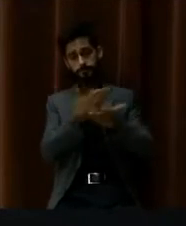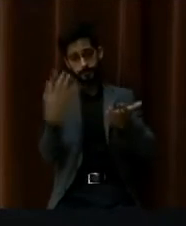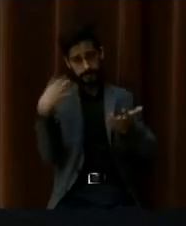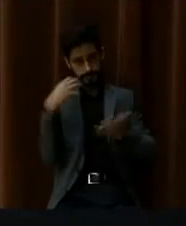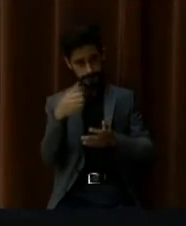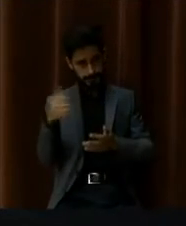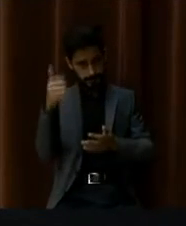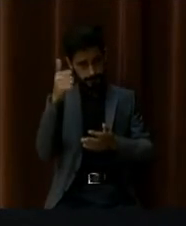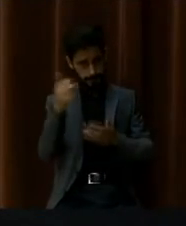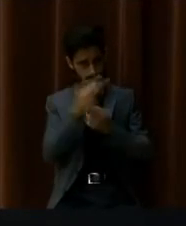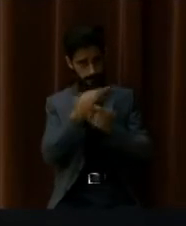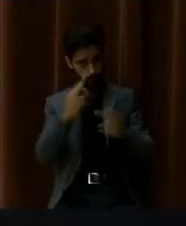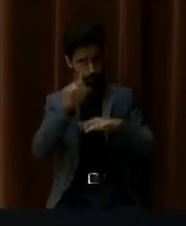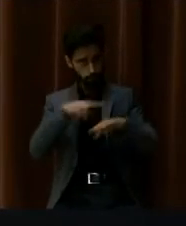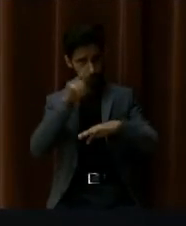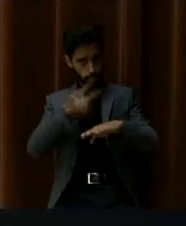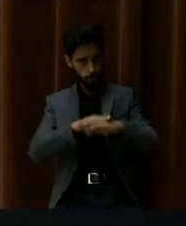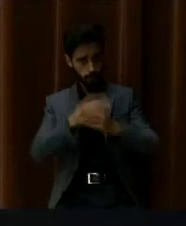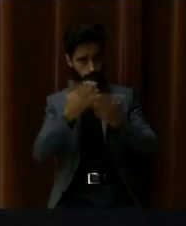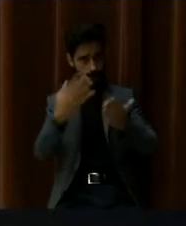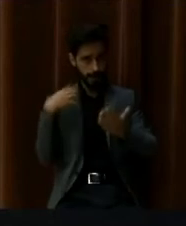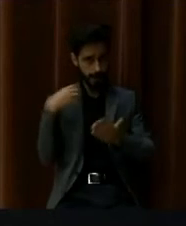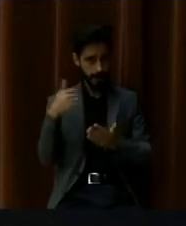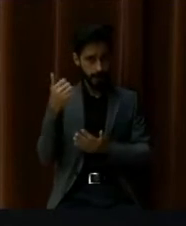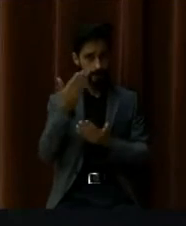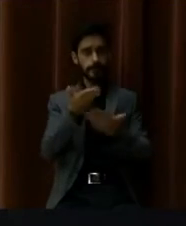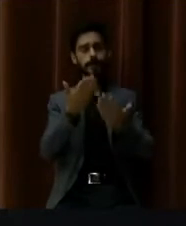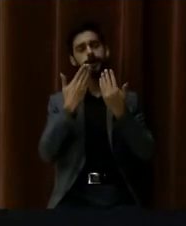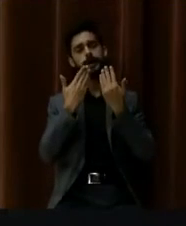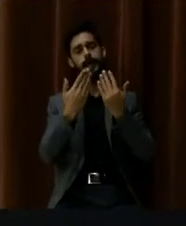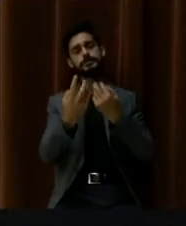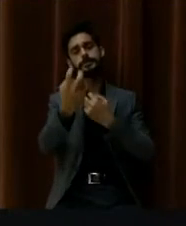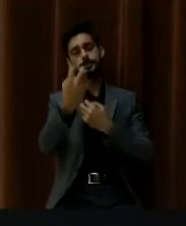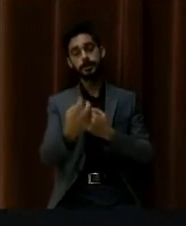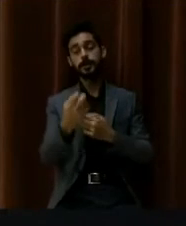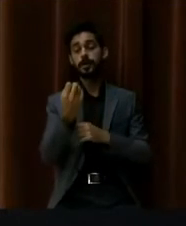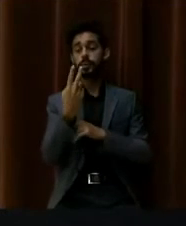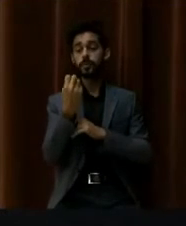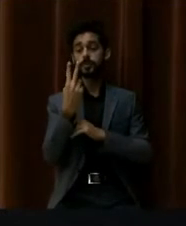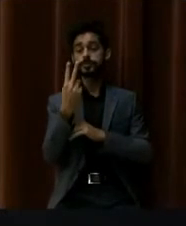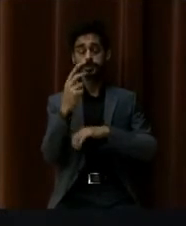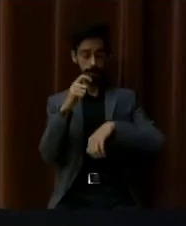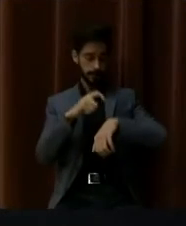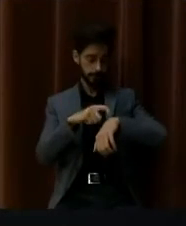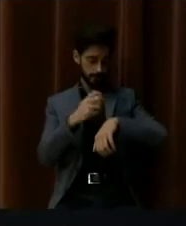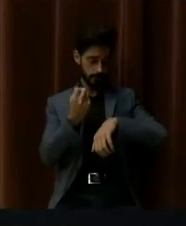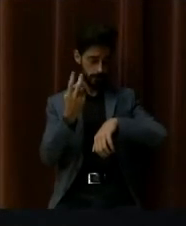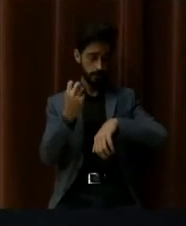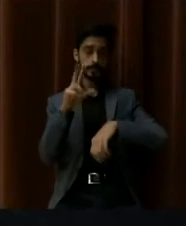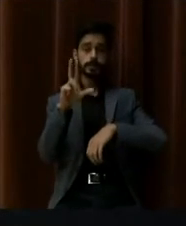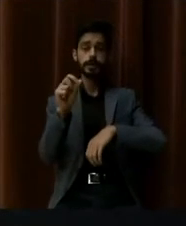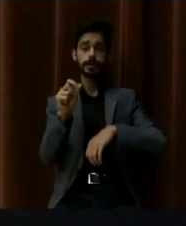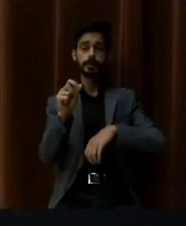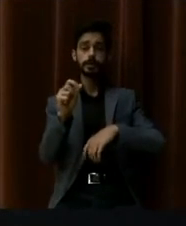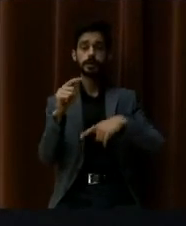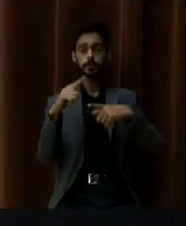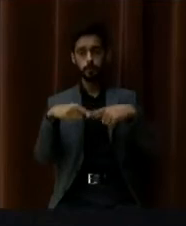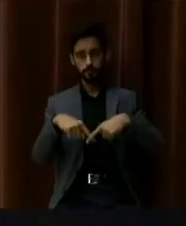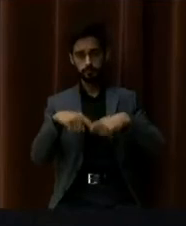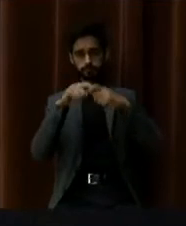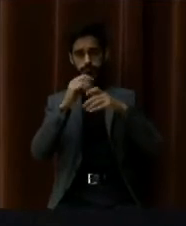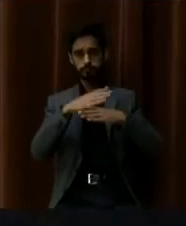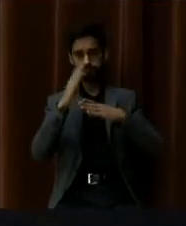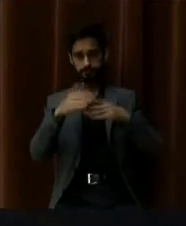de recursos naturales siendo las 2 y 30 del mediodía damos por terminada esta